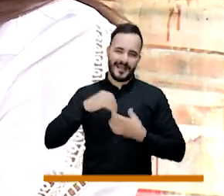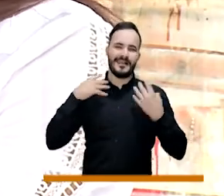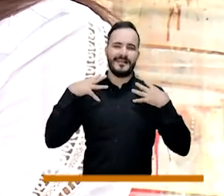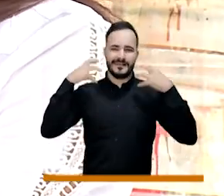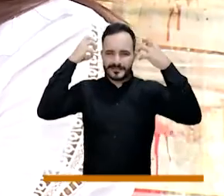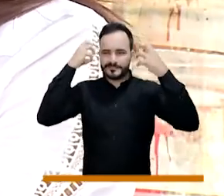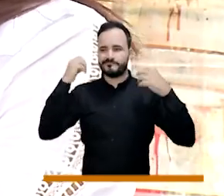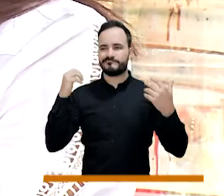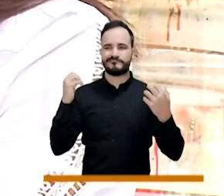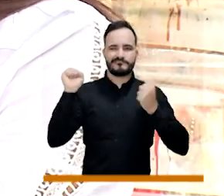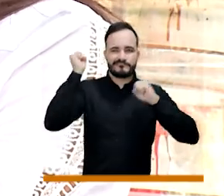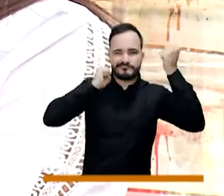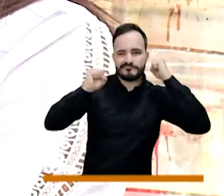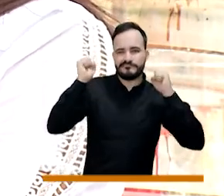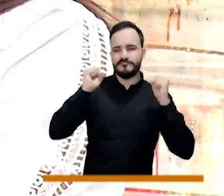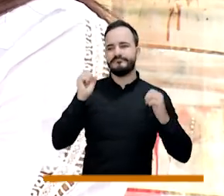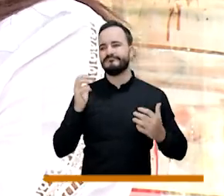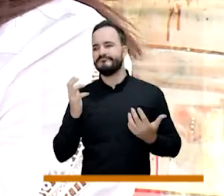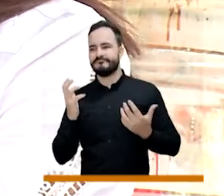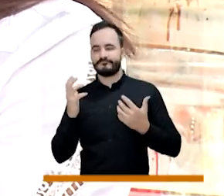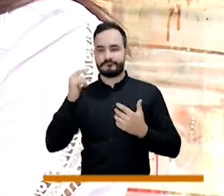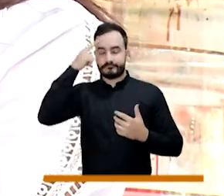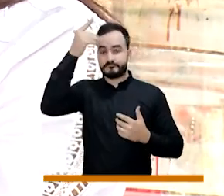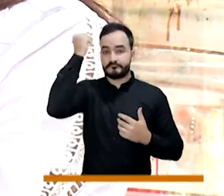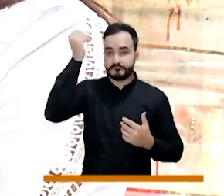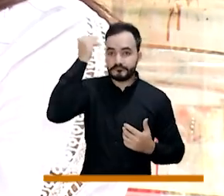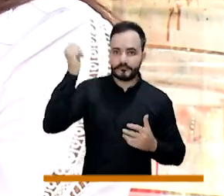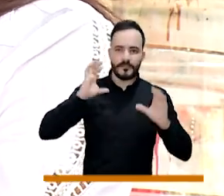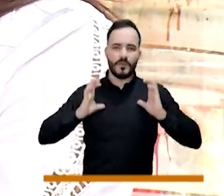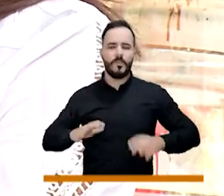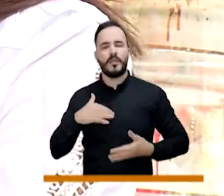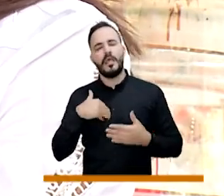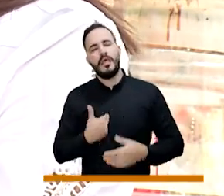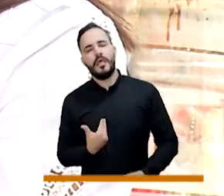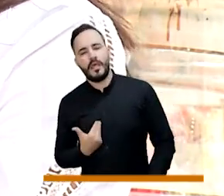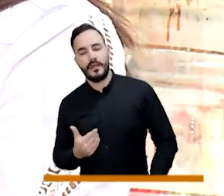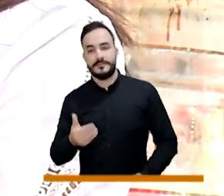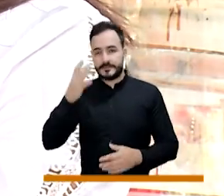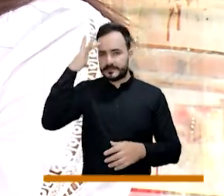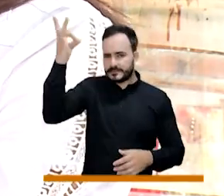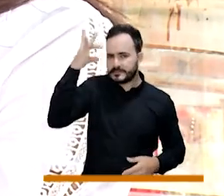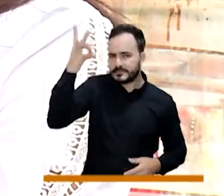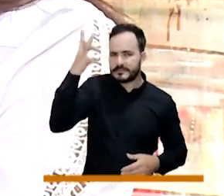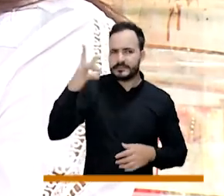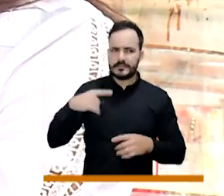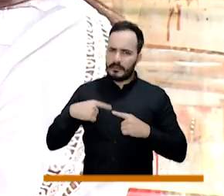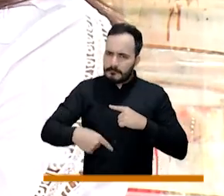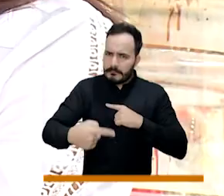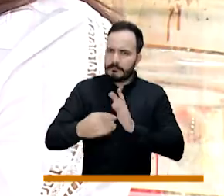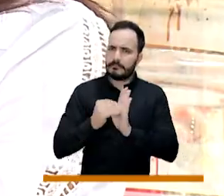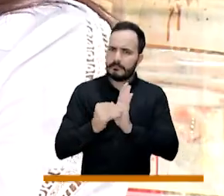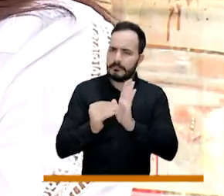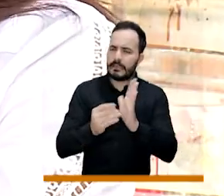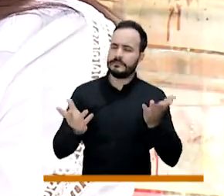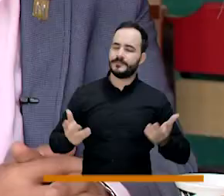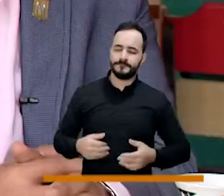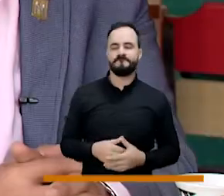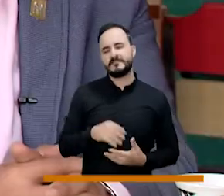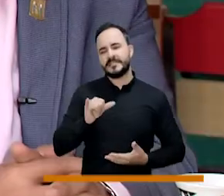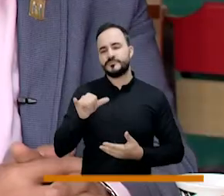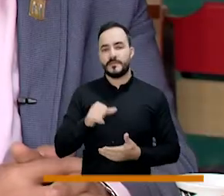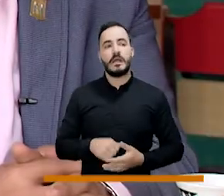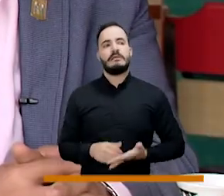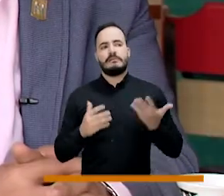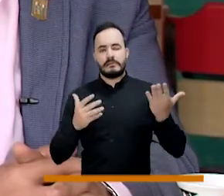de depresión, de ansiedad, alteración de la memoria, el cuerpo tiene una fatiga y dolores de cabeza constantes.